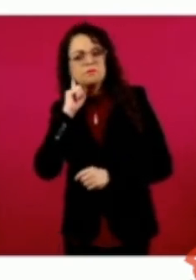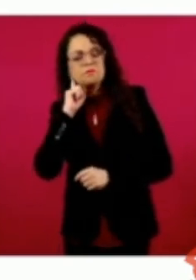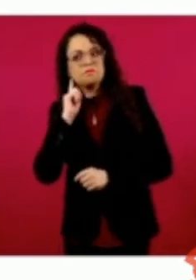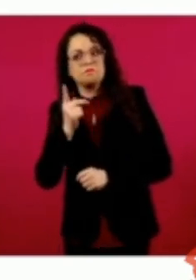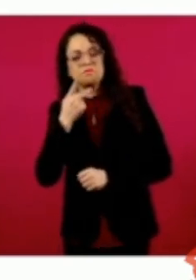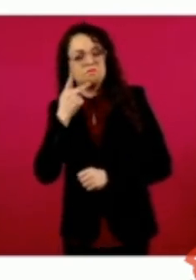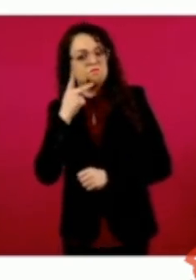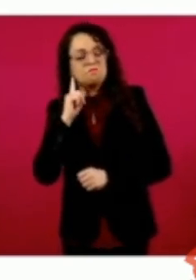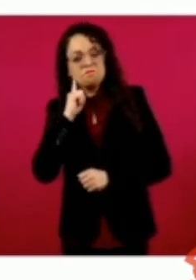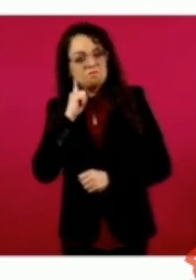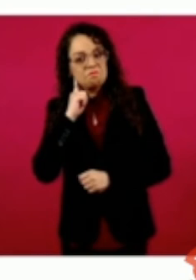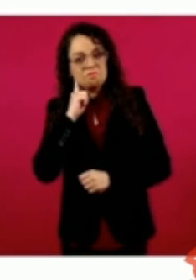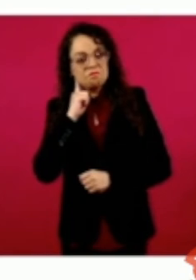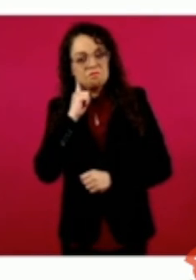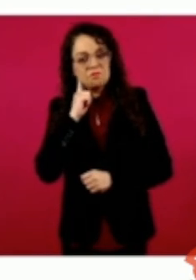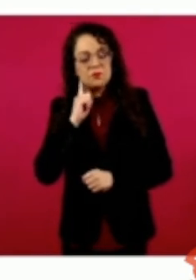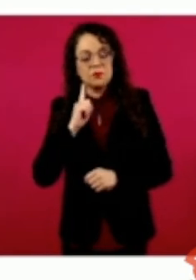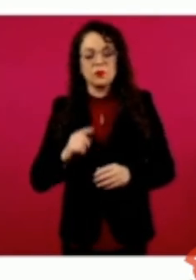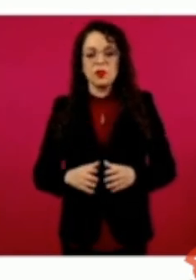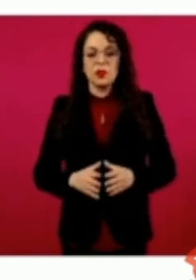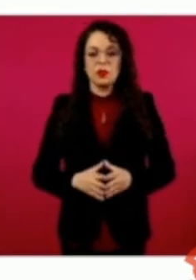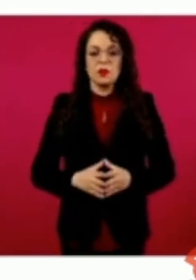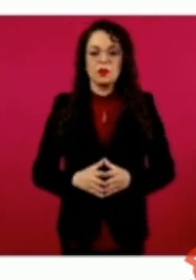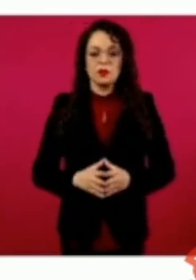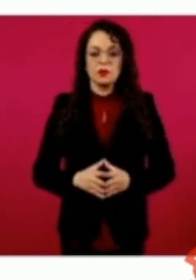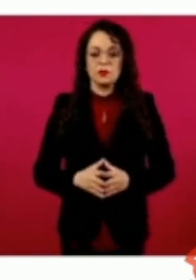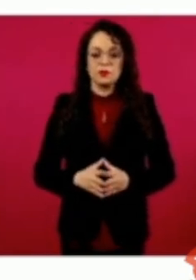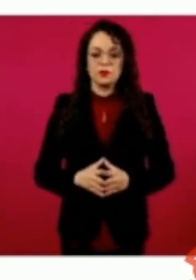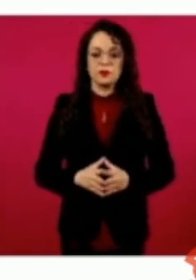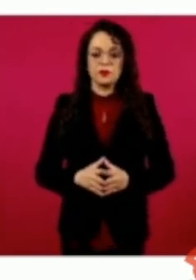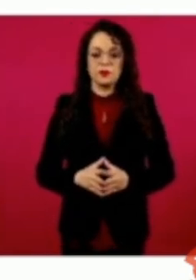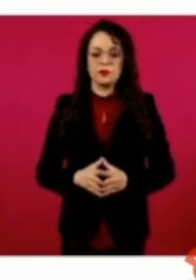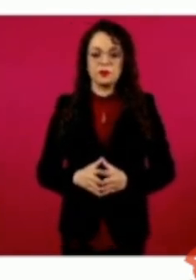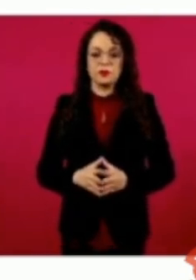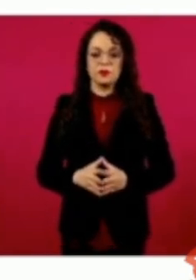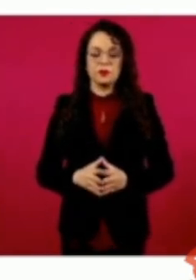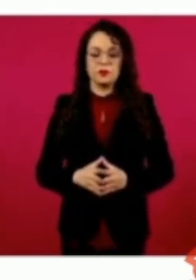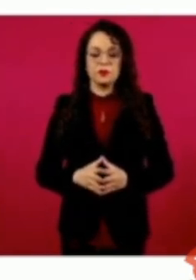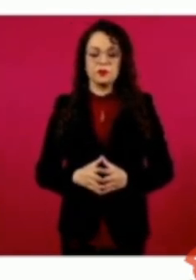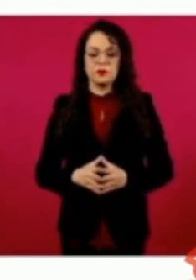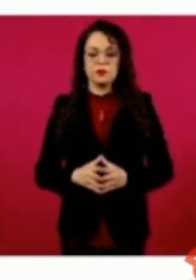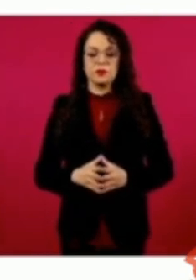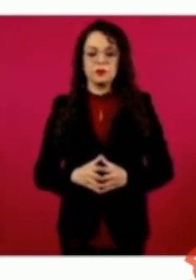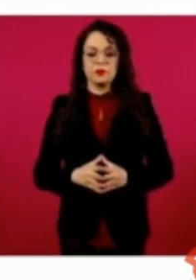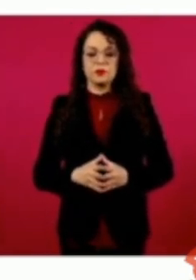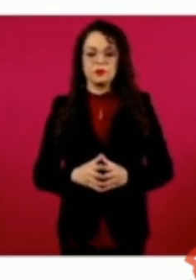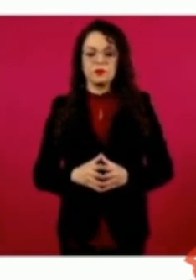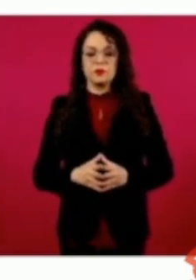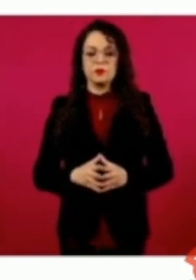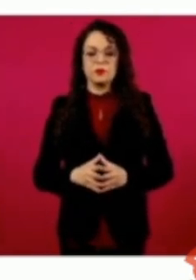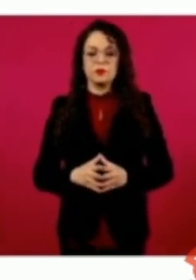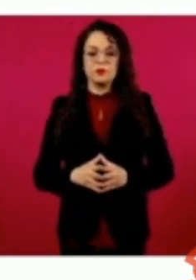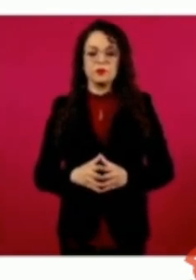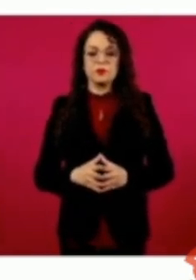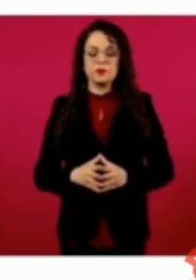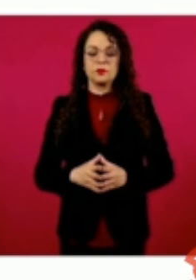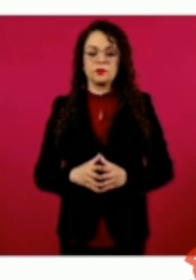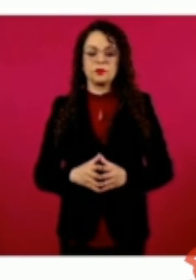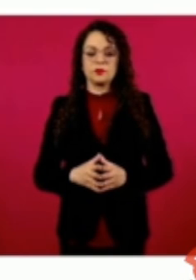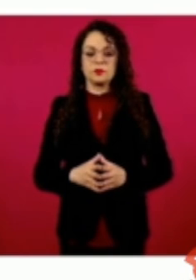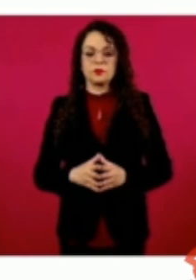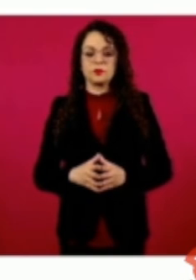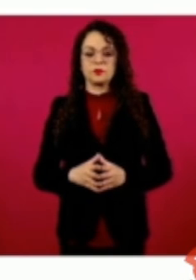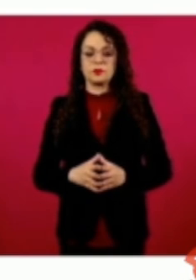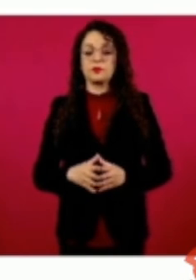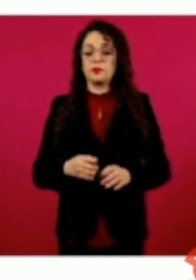Entonces el PRI va a registrar al candidato a gobernador del Estado de México y de Coahuila. Mientras que el partido, o sea que Estado de